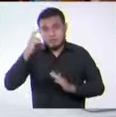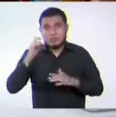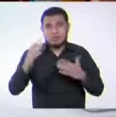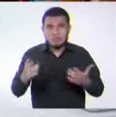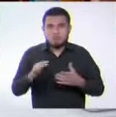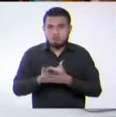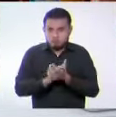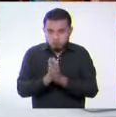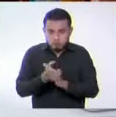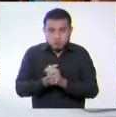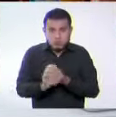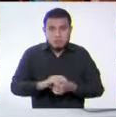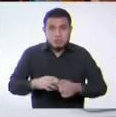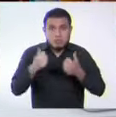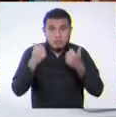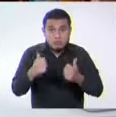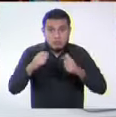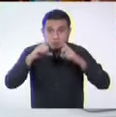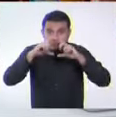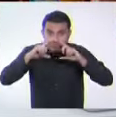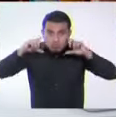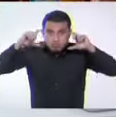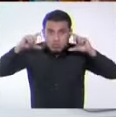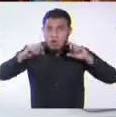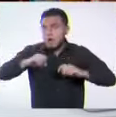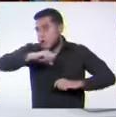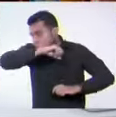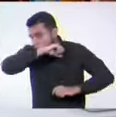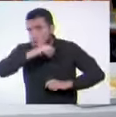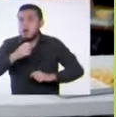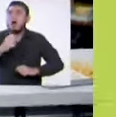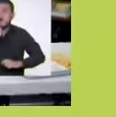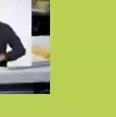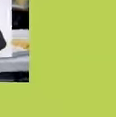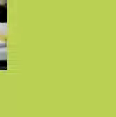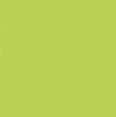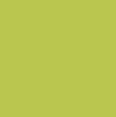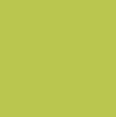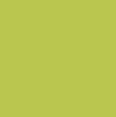lávate muy bien las manos y cúbrete la boca al toser y estornudar.